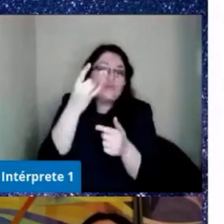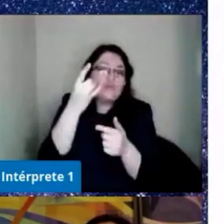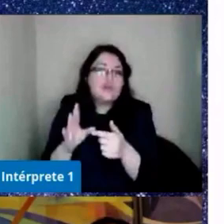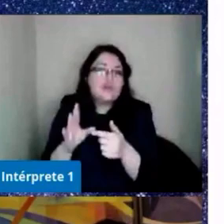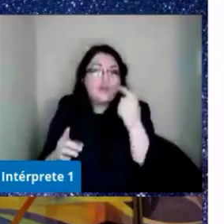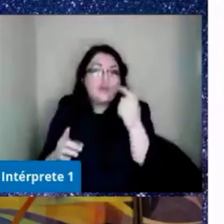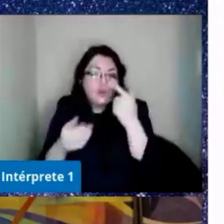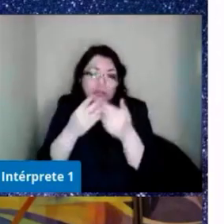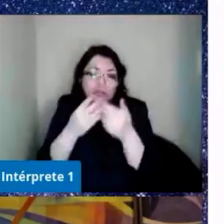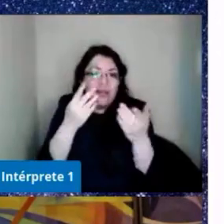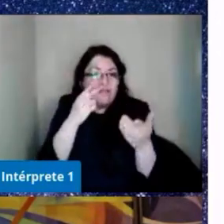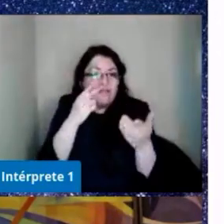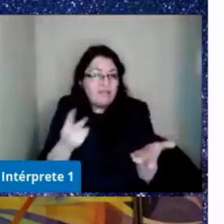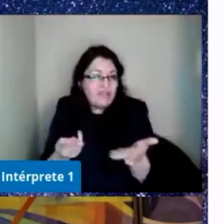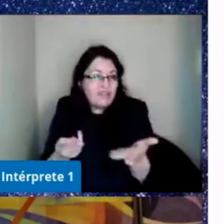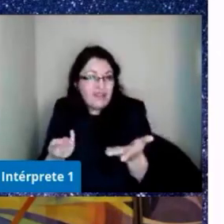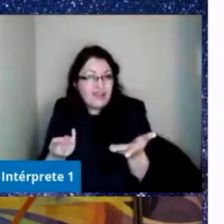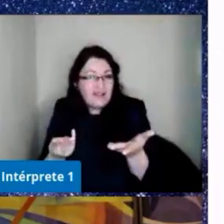resultados de